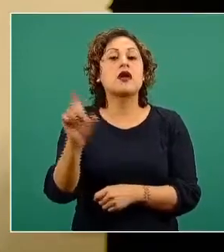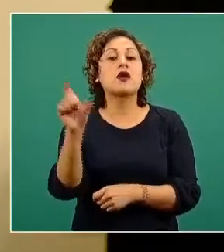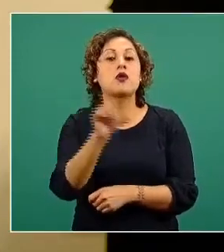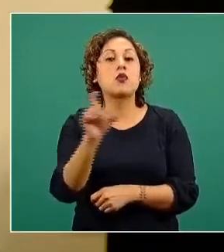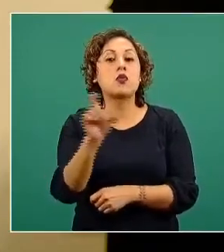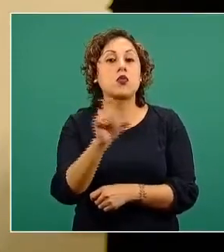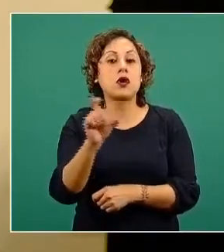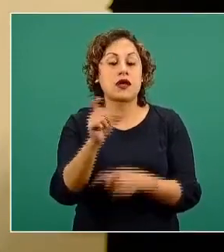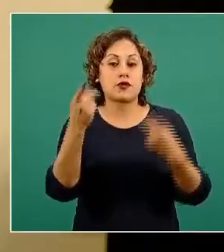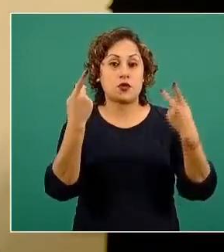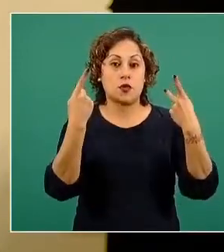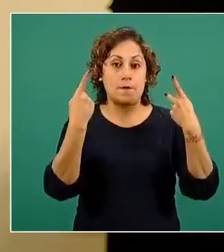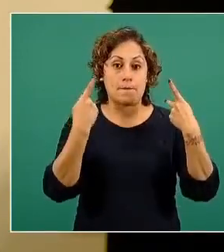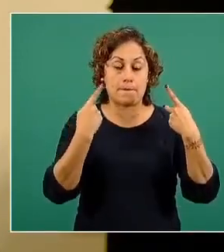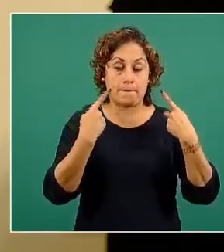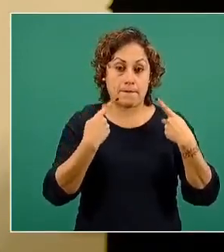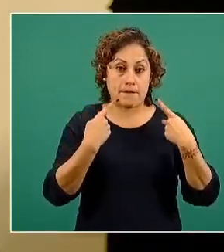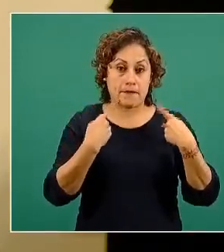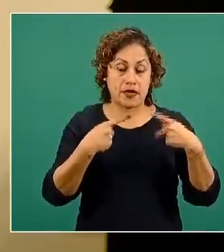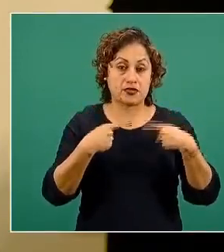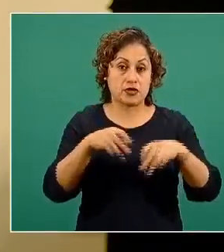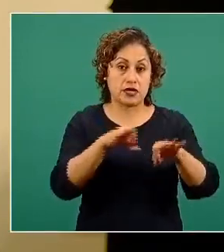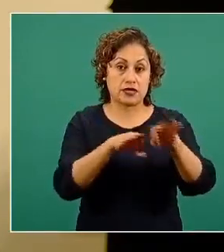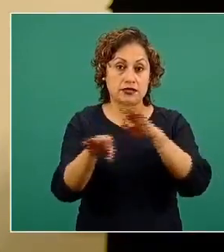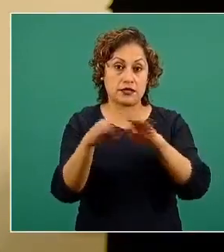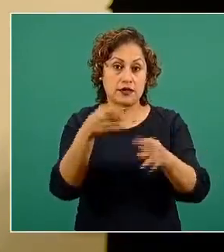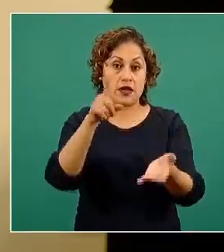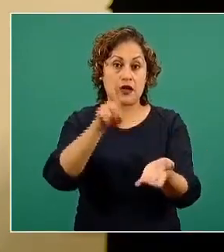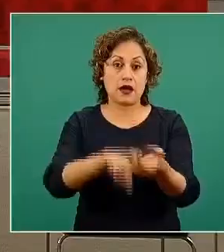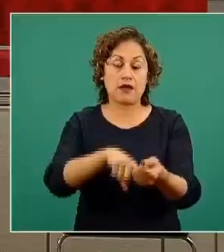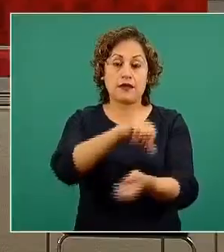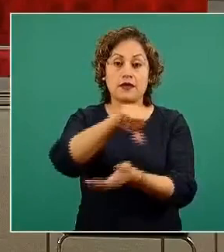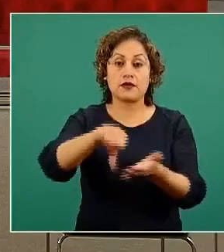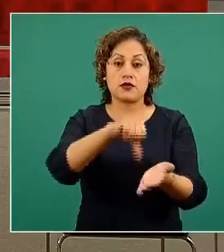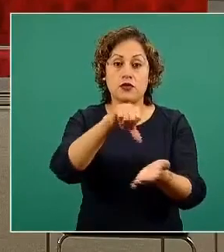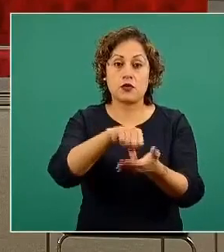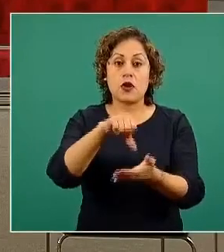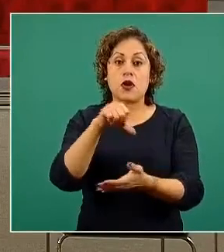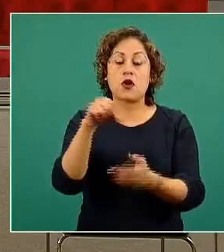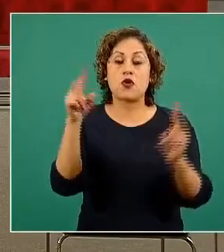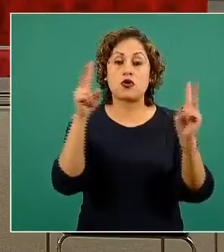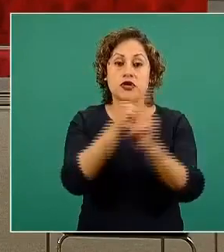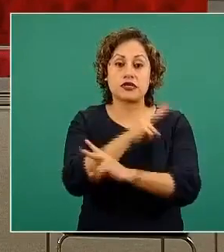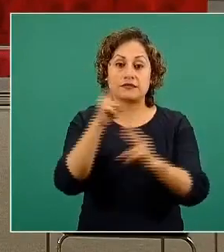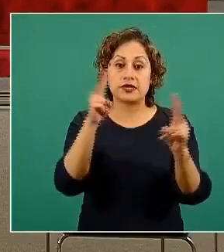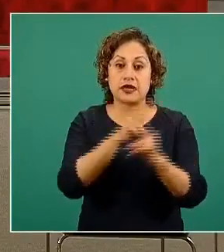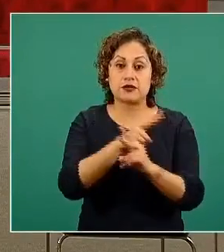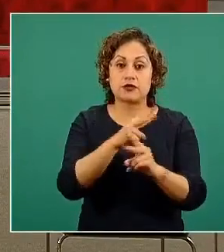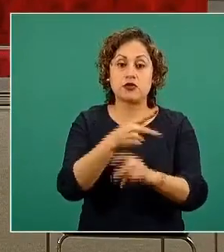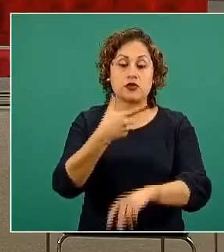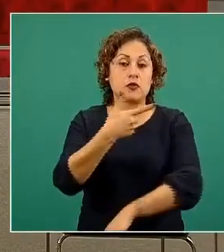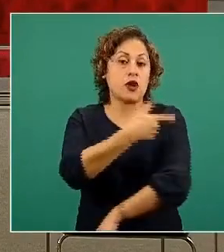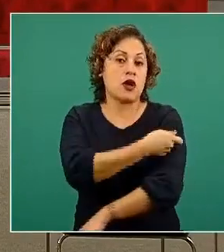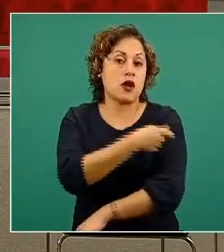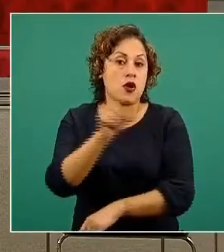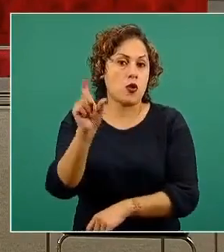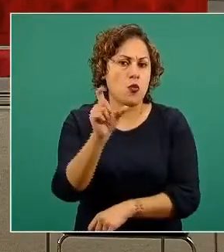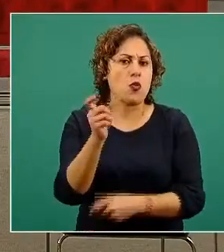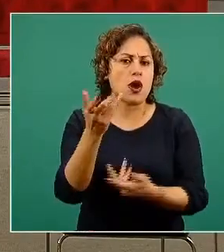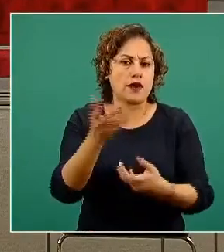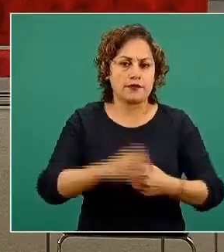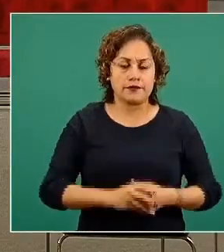módulos respiratorios, así tal cual nos preguntaron. Entonces, pues bueno, eso, gracias. Sí, gracias. Y